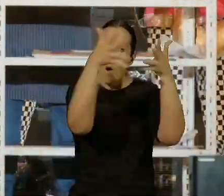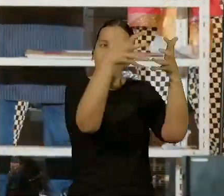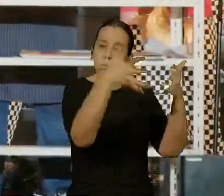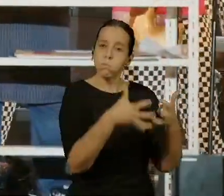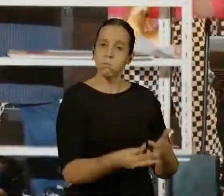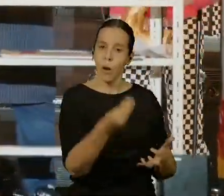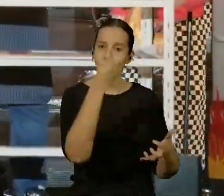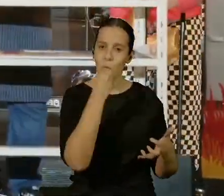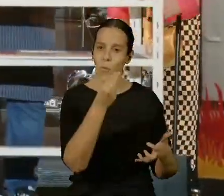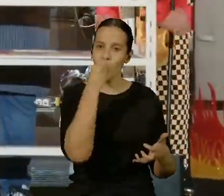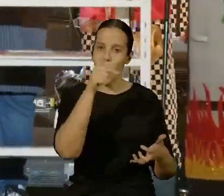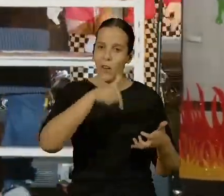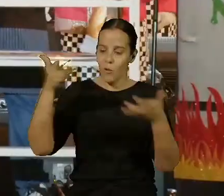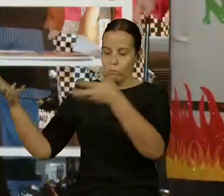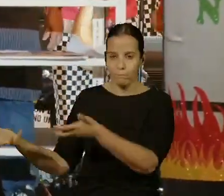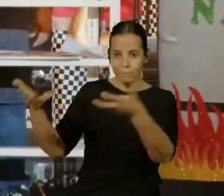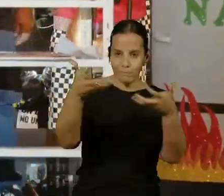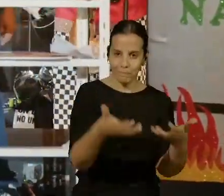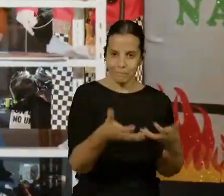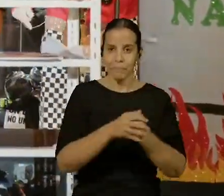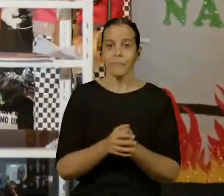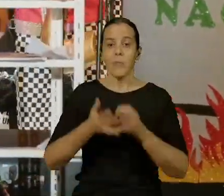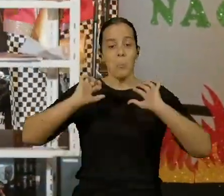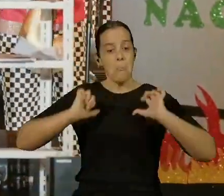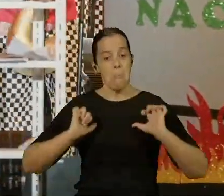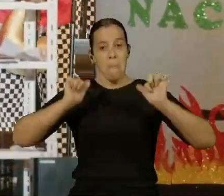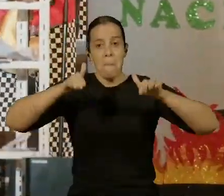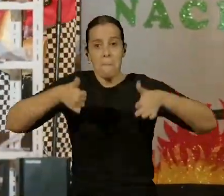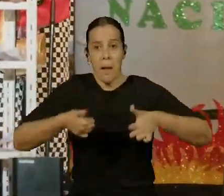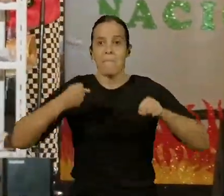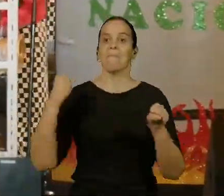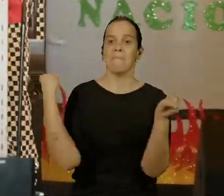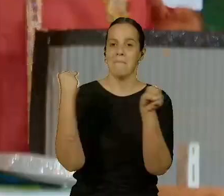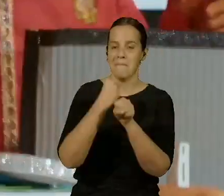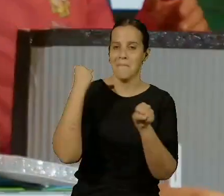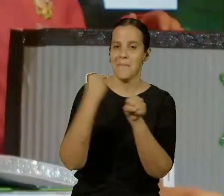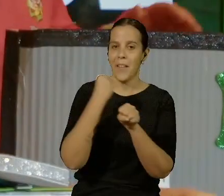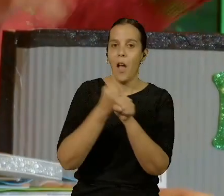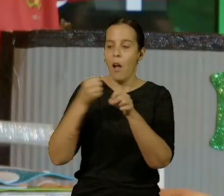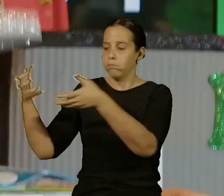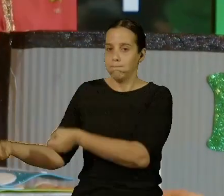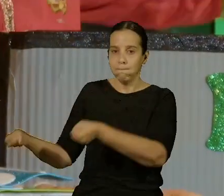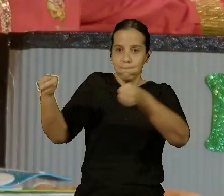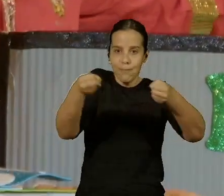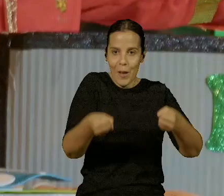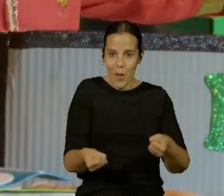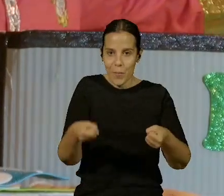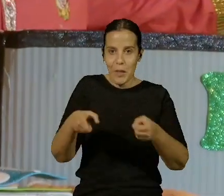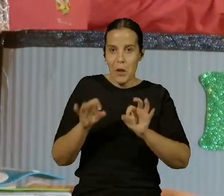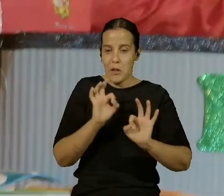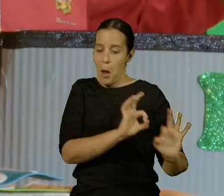recetas que aquí llevo. Empezamos a trabajar, caldero que ya